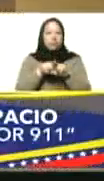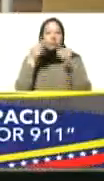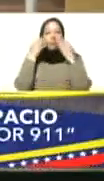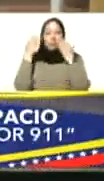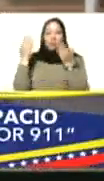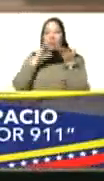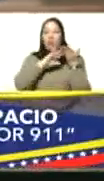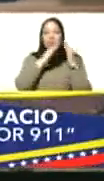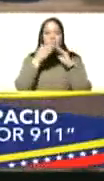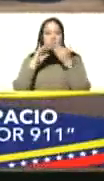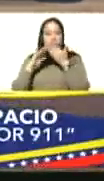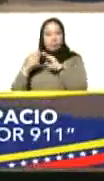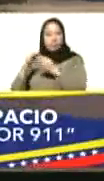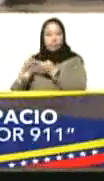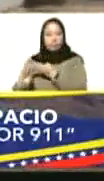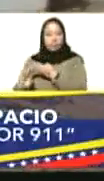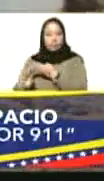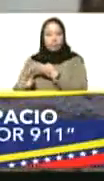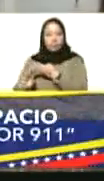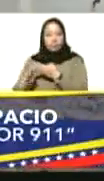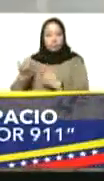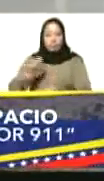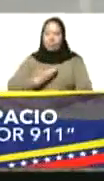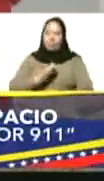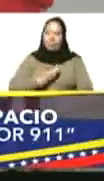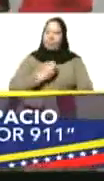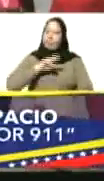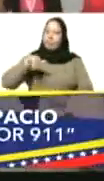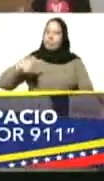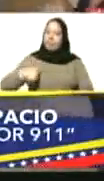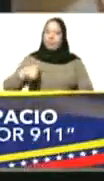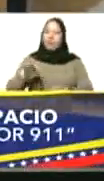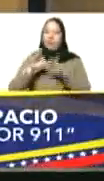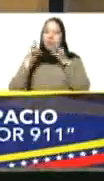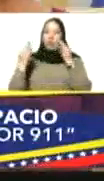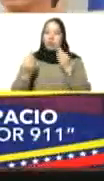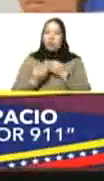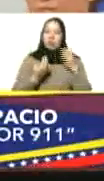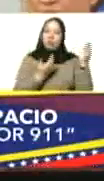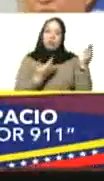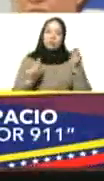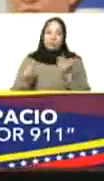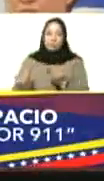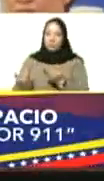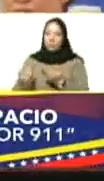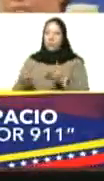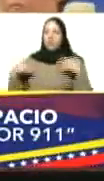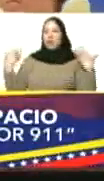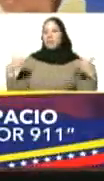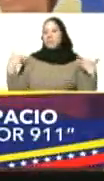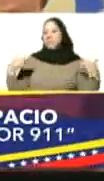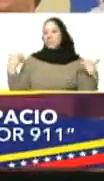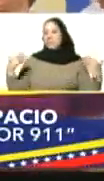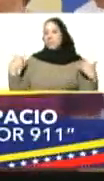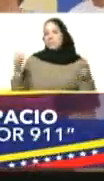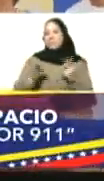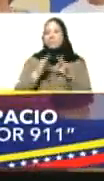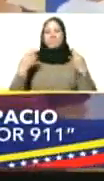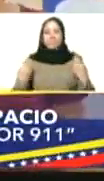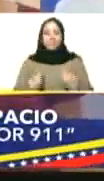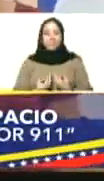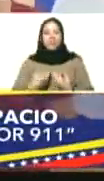esta comunidad. Le dejo a nuestro alcalde para que reciba a la familia. Sí, presidente, contento más como por aquí tenemos la familia